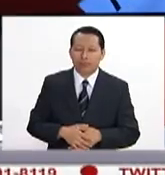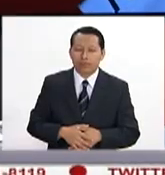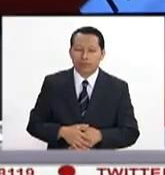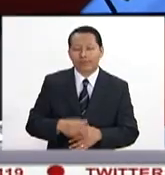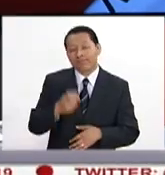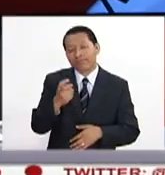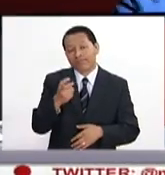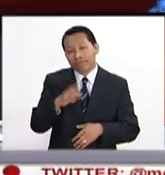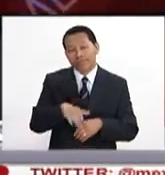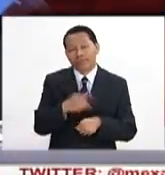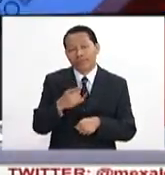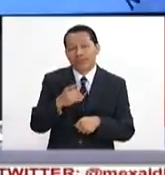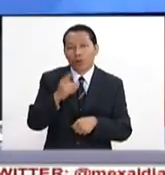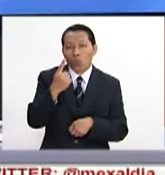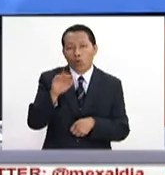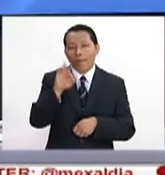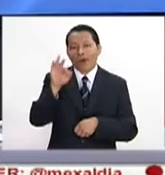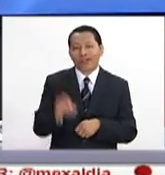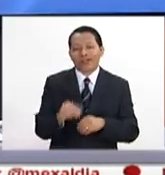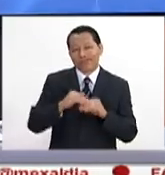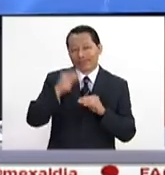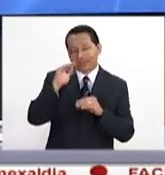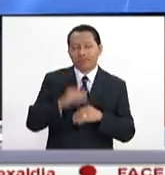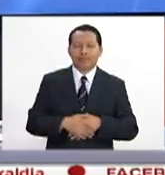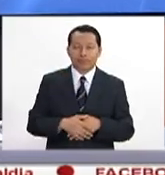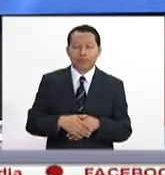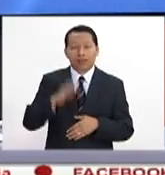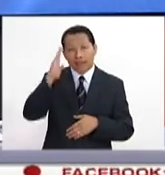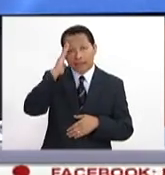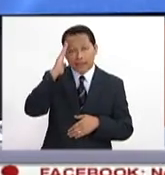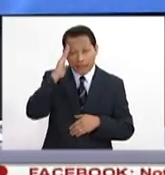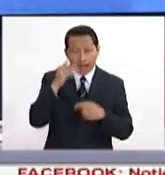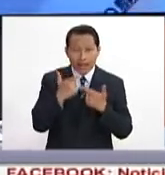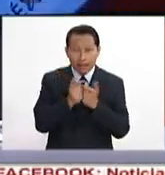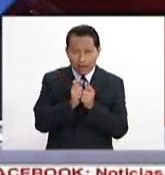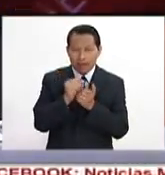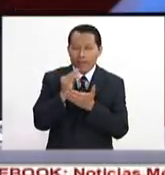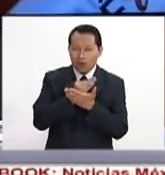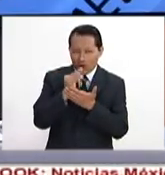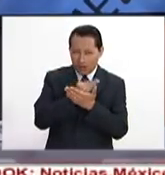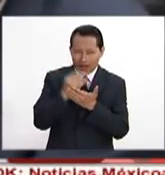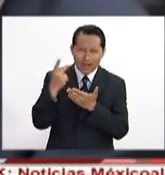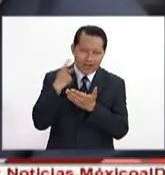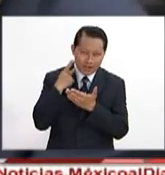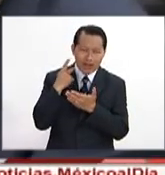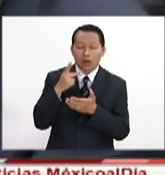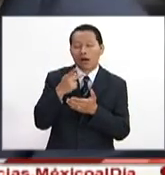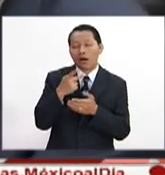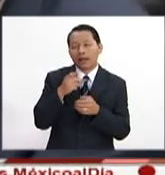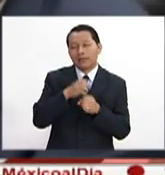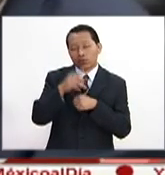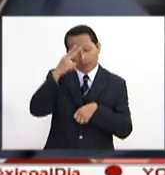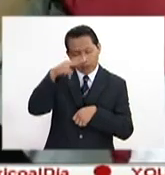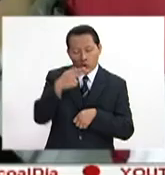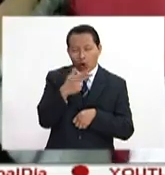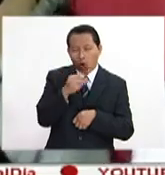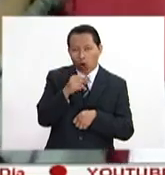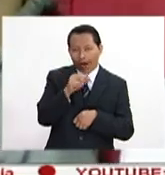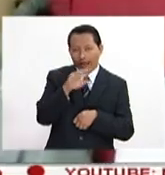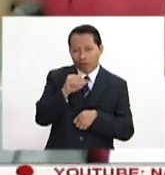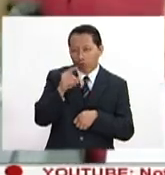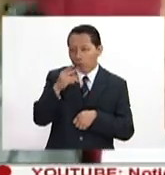Así es, porque supera el 1%. El líder del partido Morena en el Estado de México, Horacio Duarte, dijo que van a solicitar